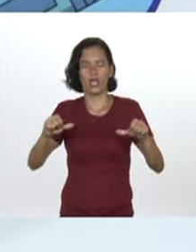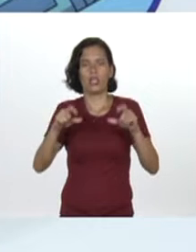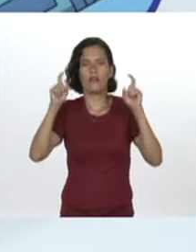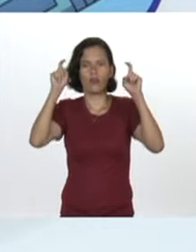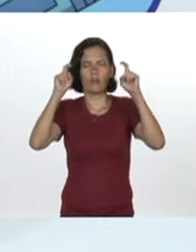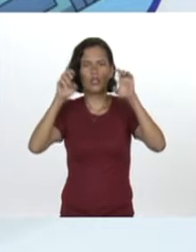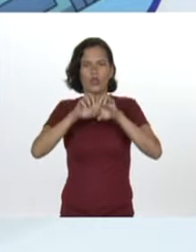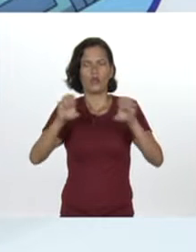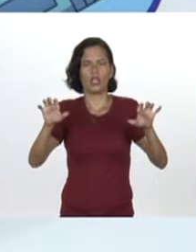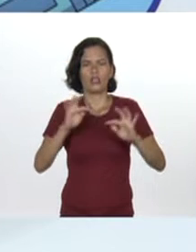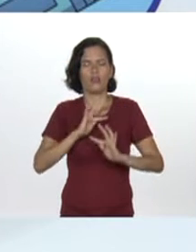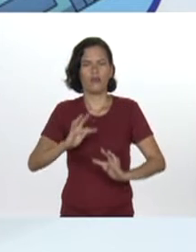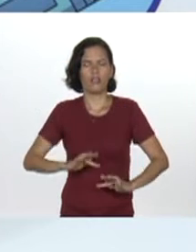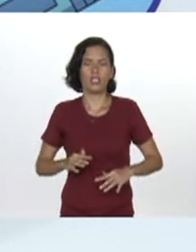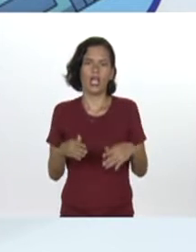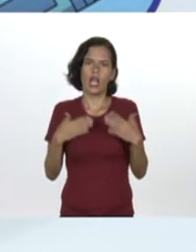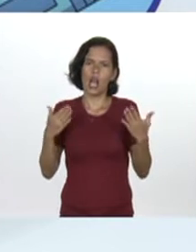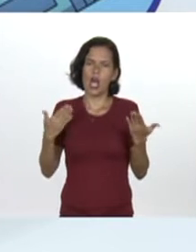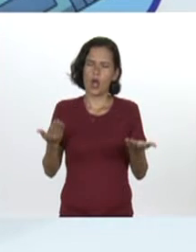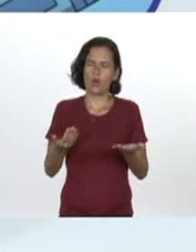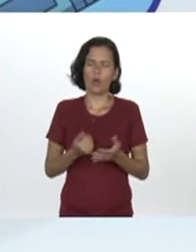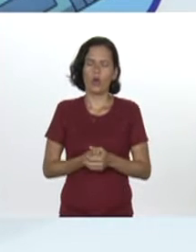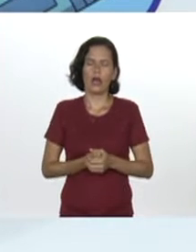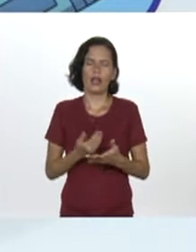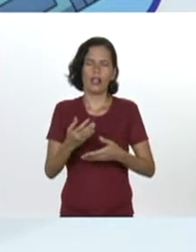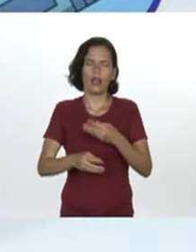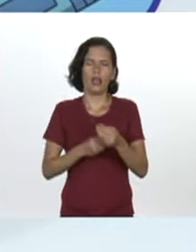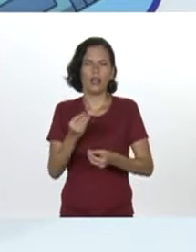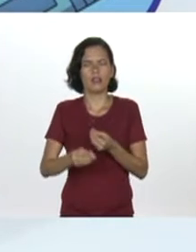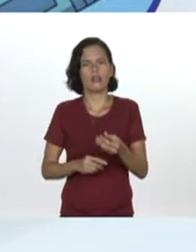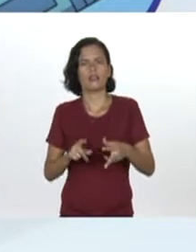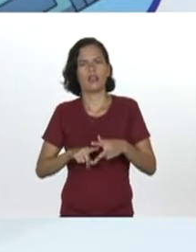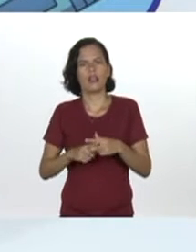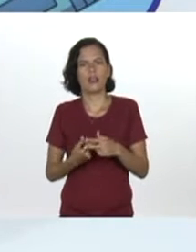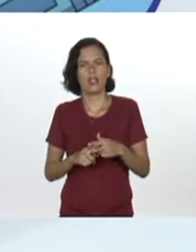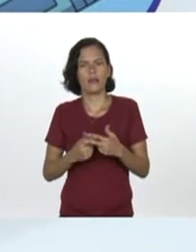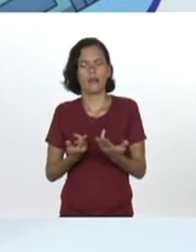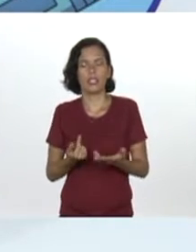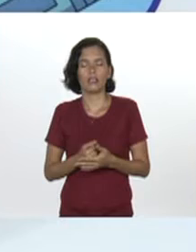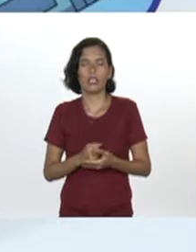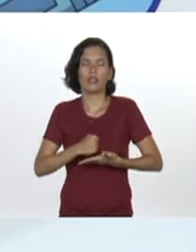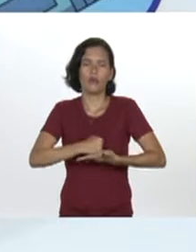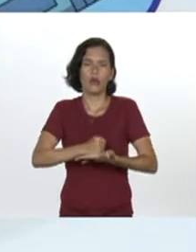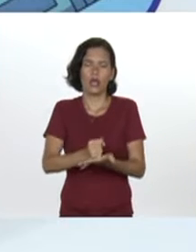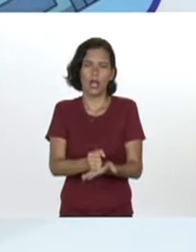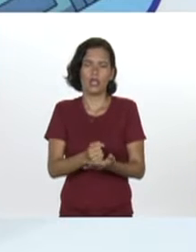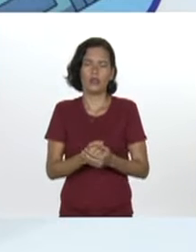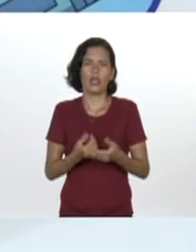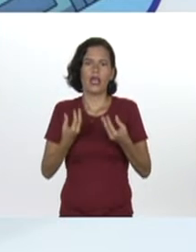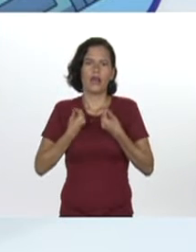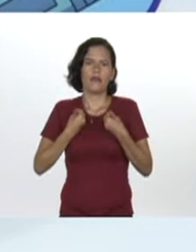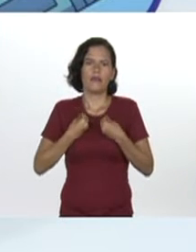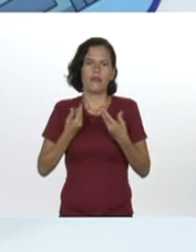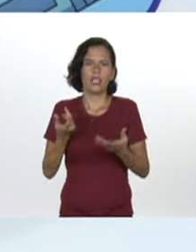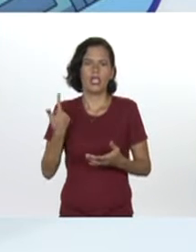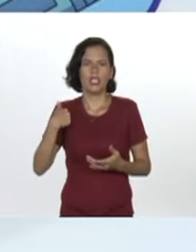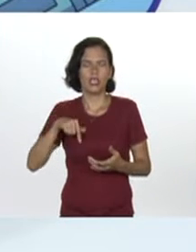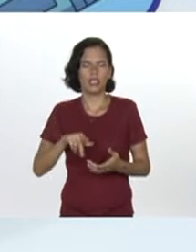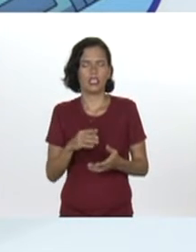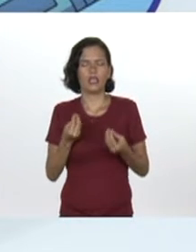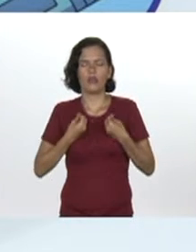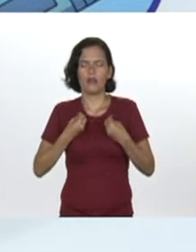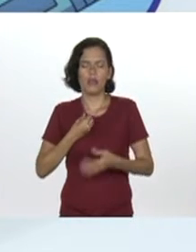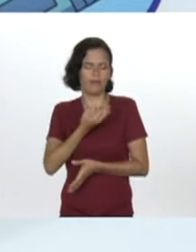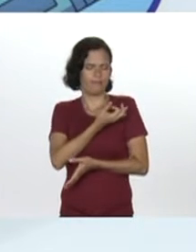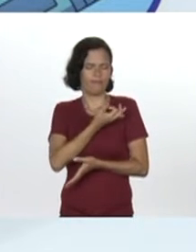formación y educación física, la cual genera herramientas y estrategias que nos van a permitir vivir y tener una calidad de